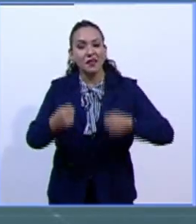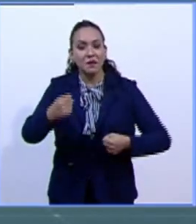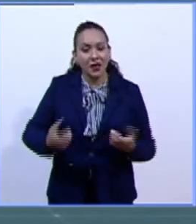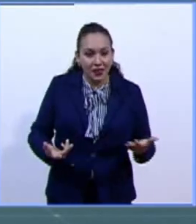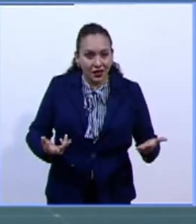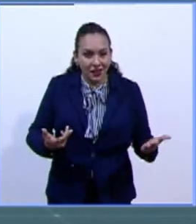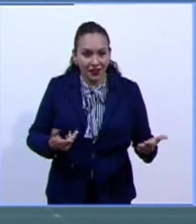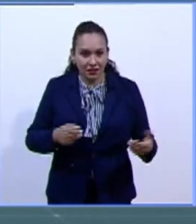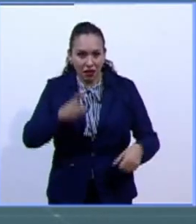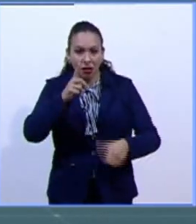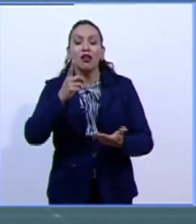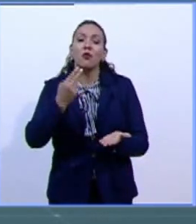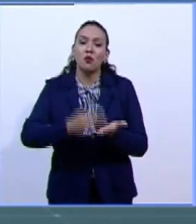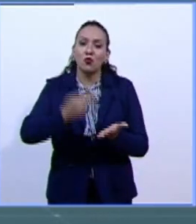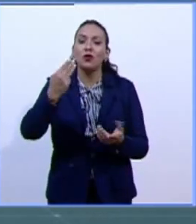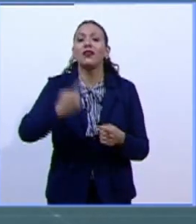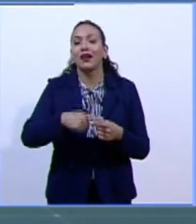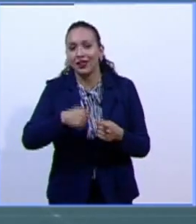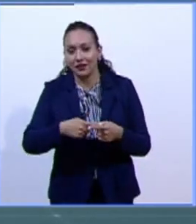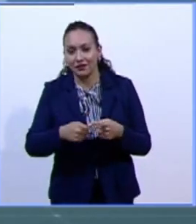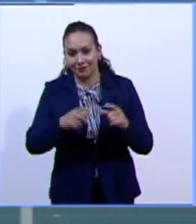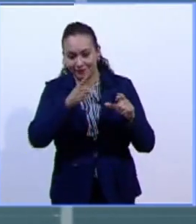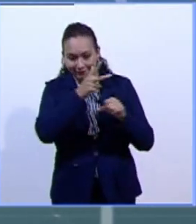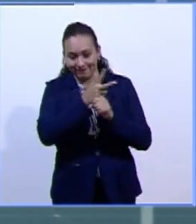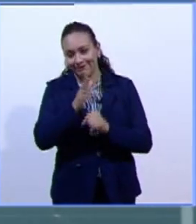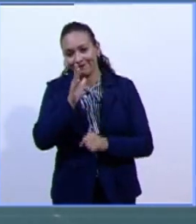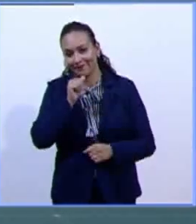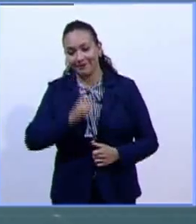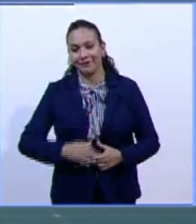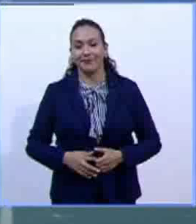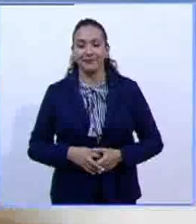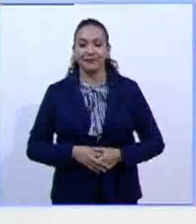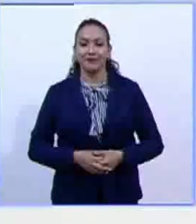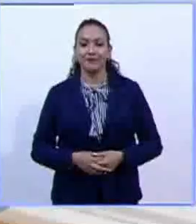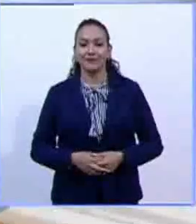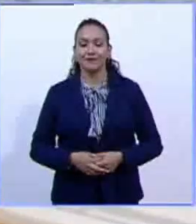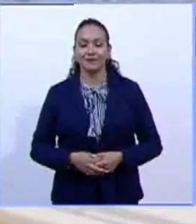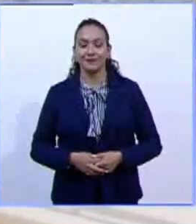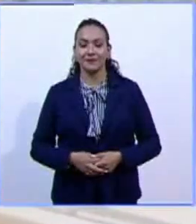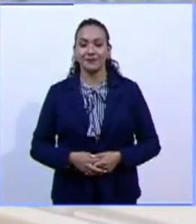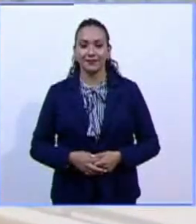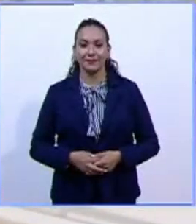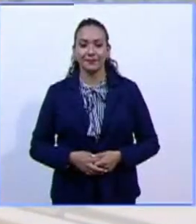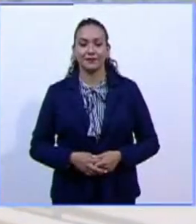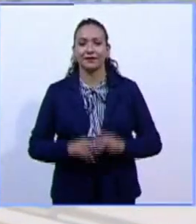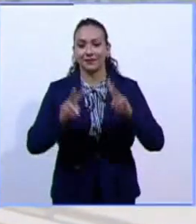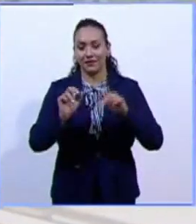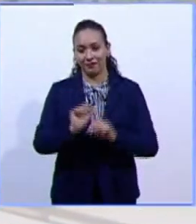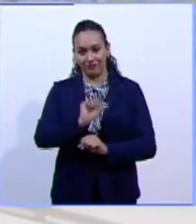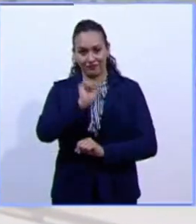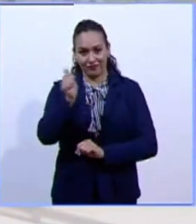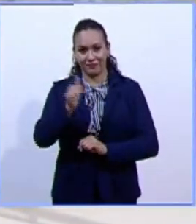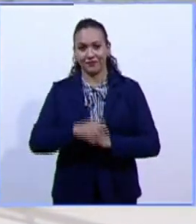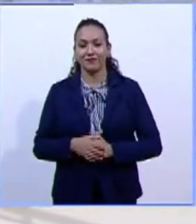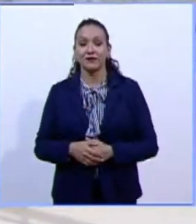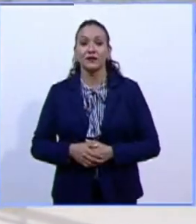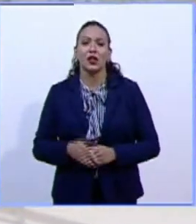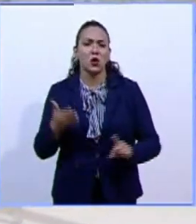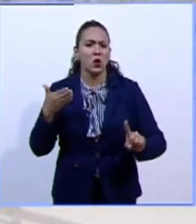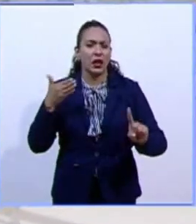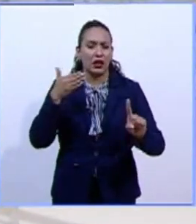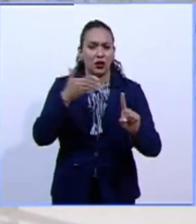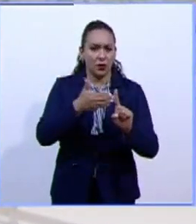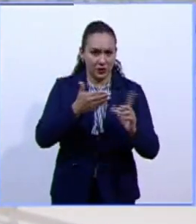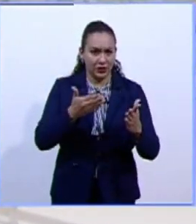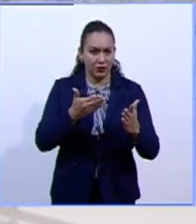personalmente la sanción respectiva. Y en otros temas, el verdadero objetivo de nombrar